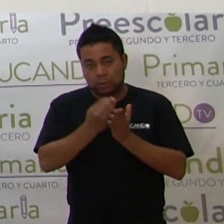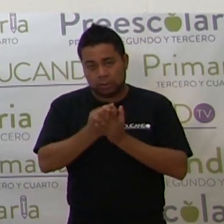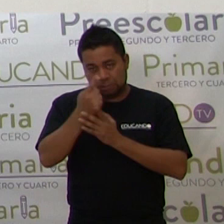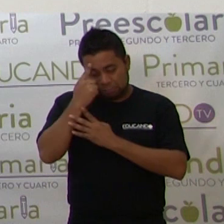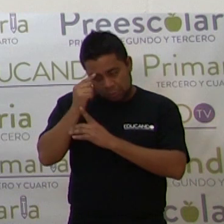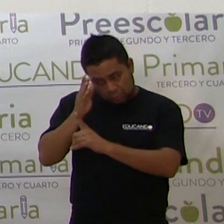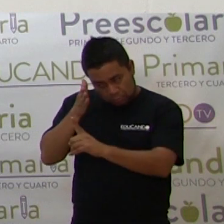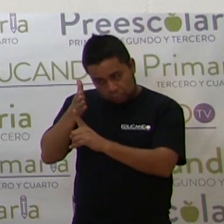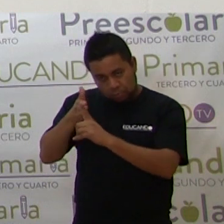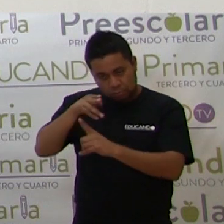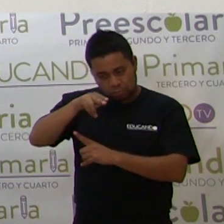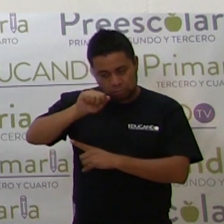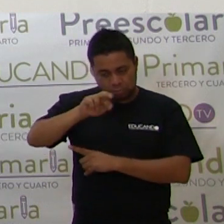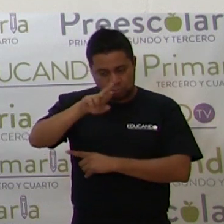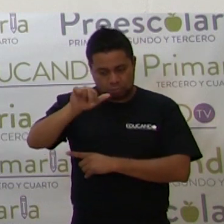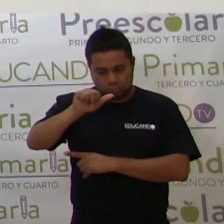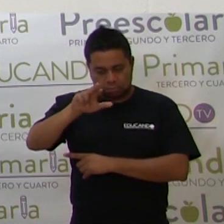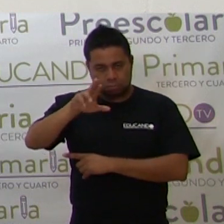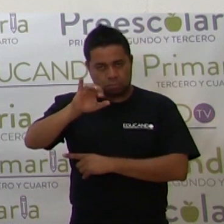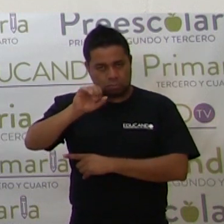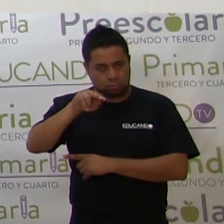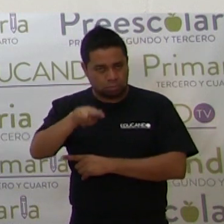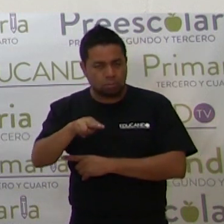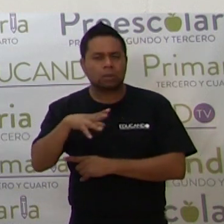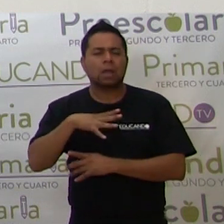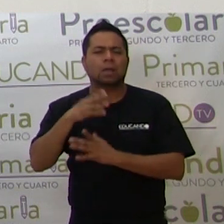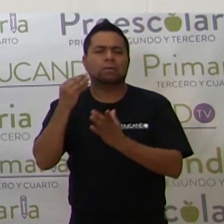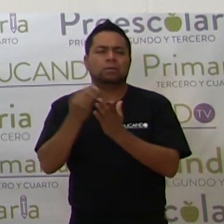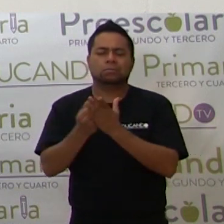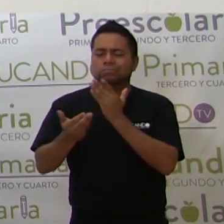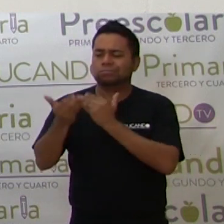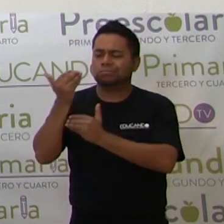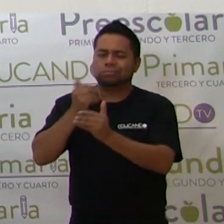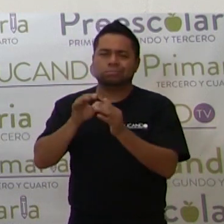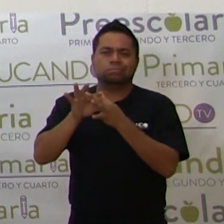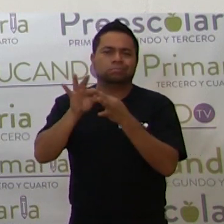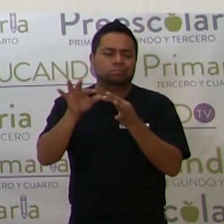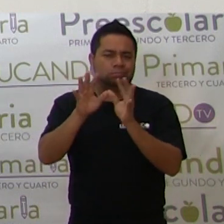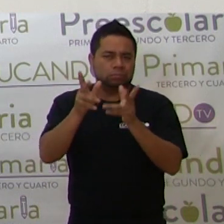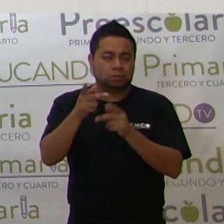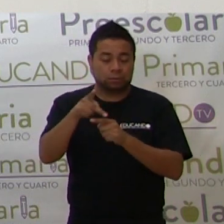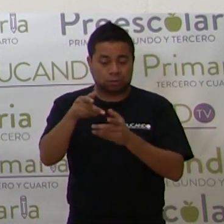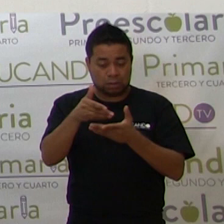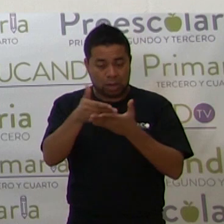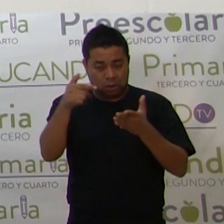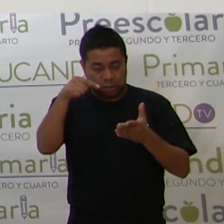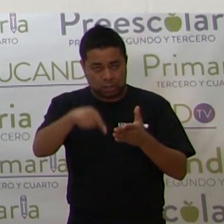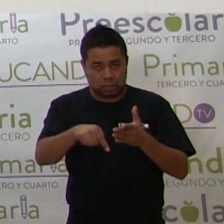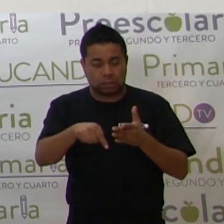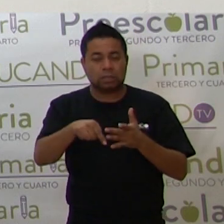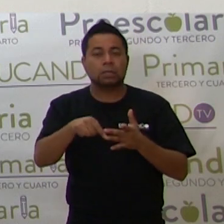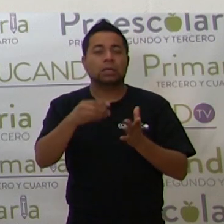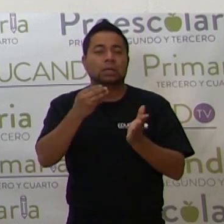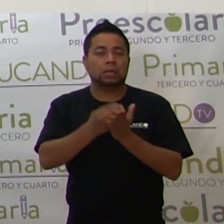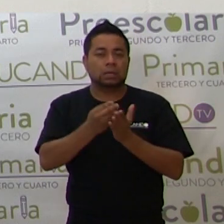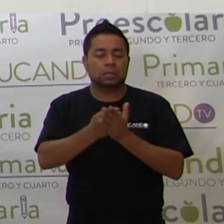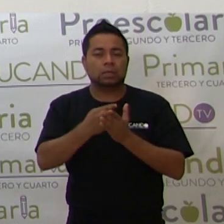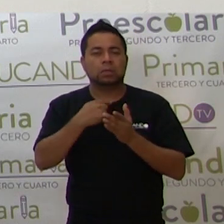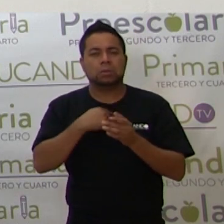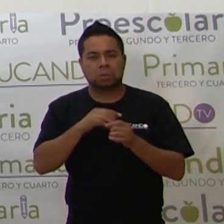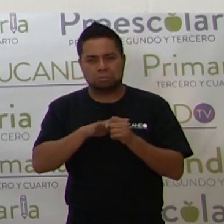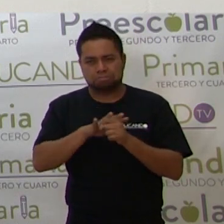narración. Parte de la narración la hemos visto en sesiones anteriores, pero en esta sesión vamos a fundamentar cada uno de los